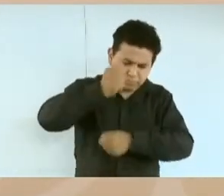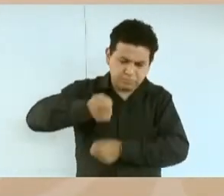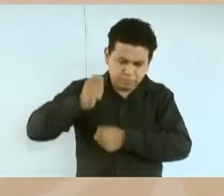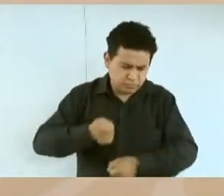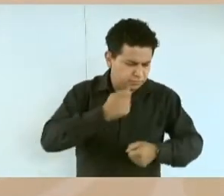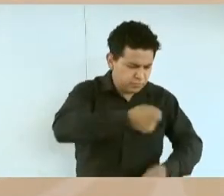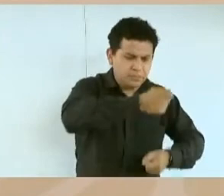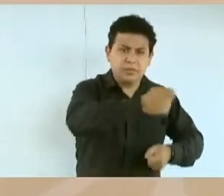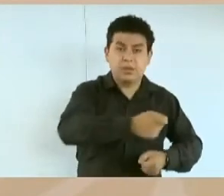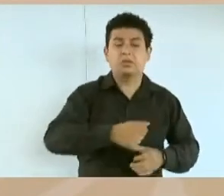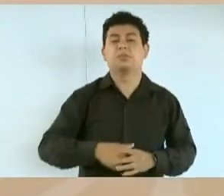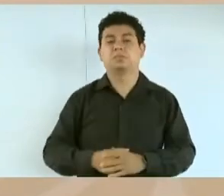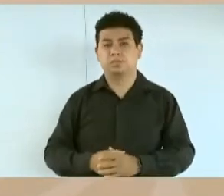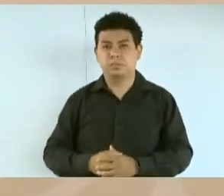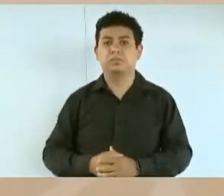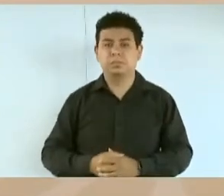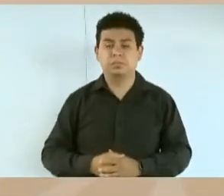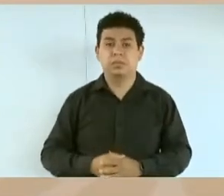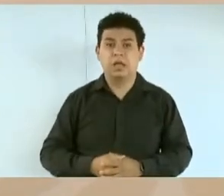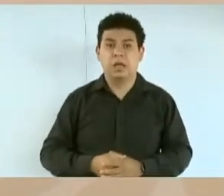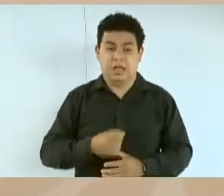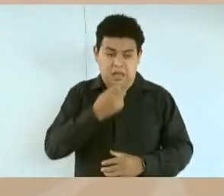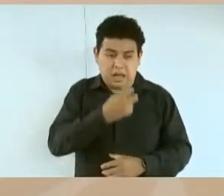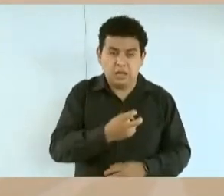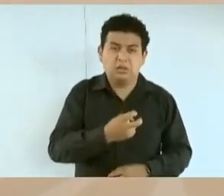Agreguemos que se da empleo,